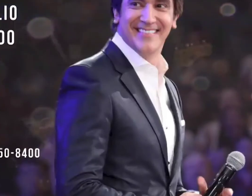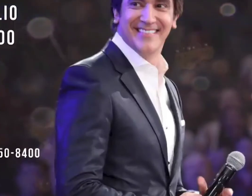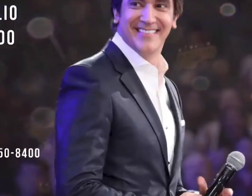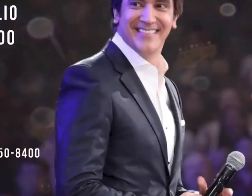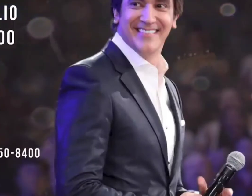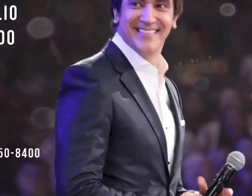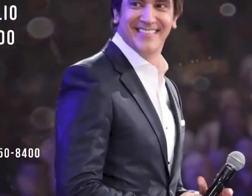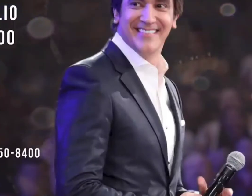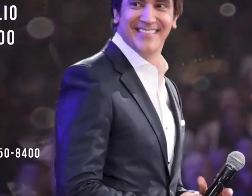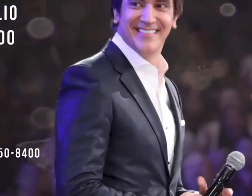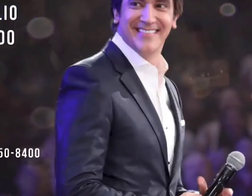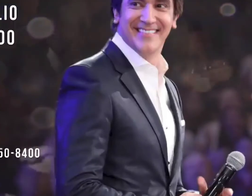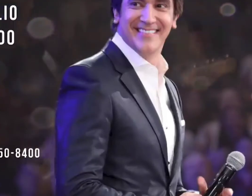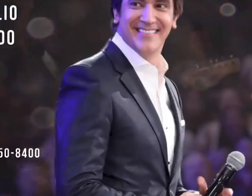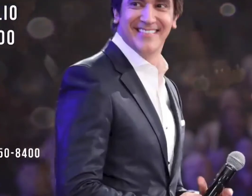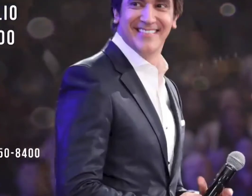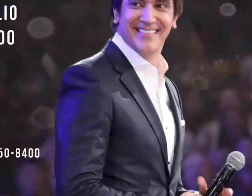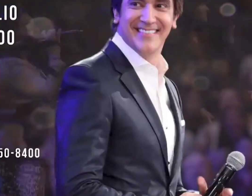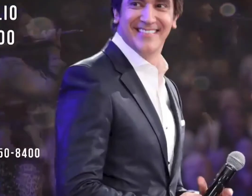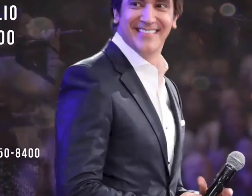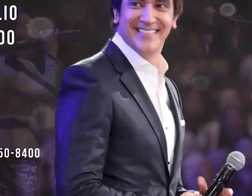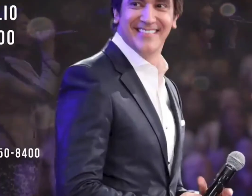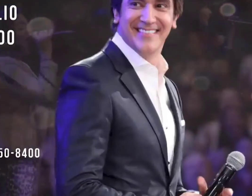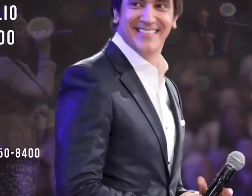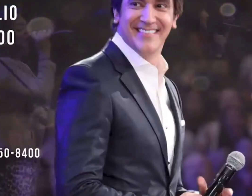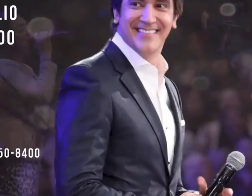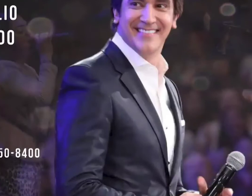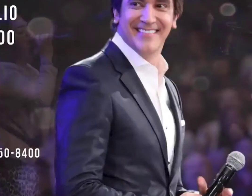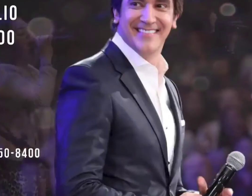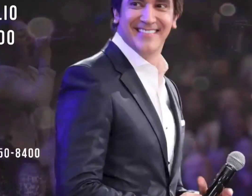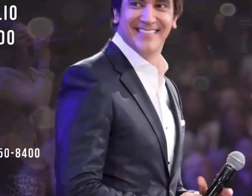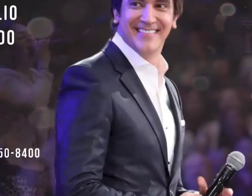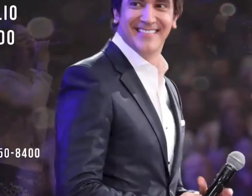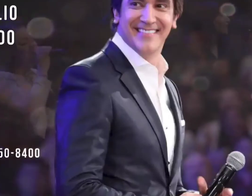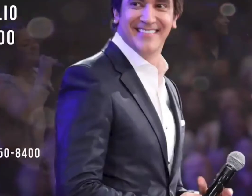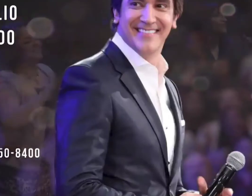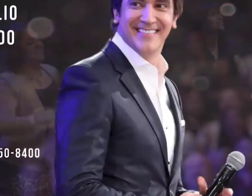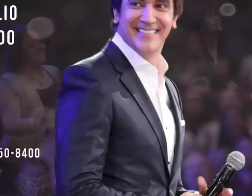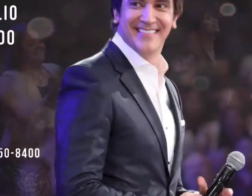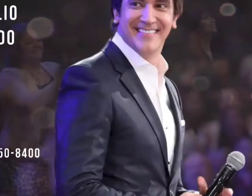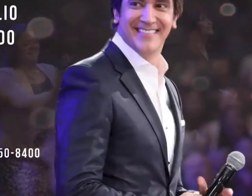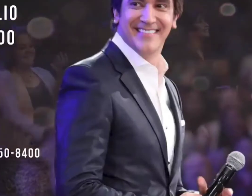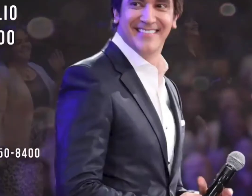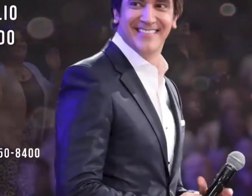oh, oh, oh, bienvenido a River, eres amado.